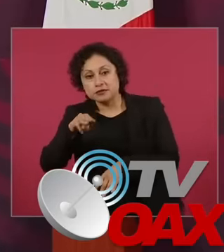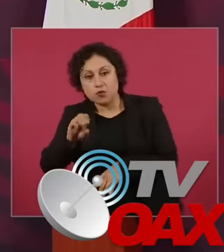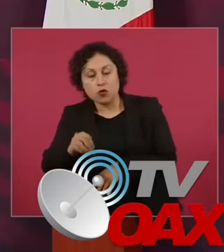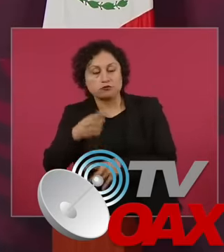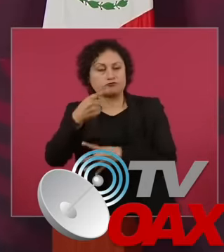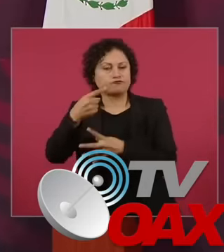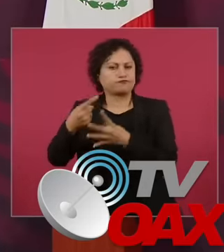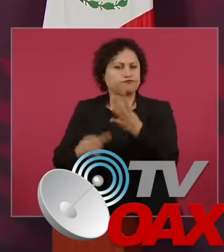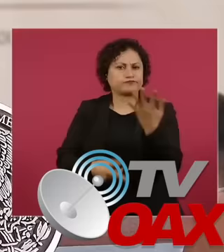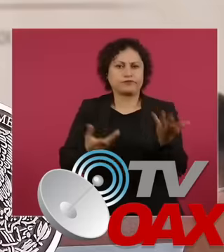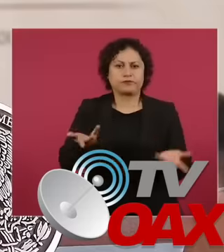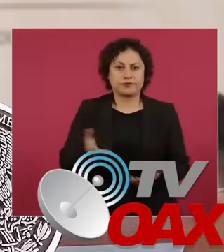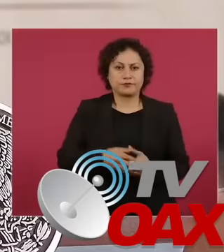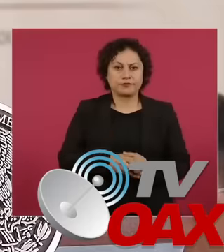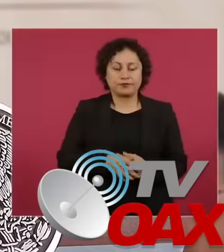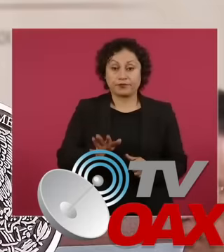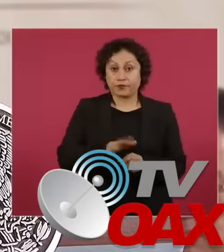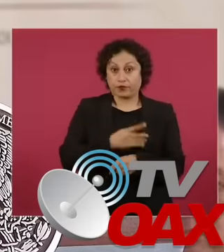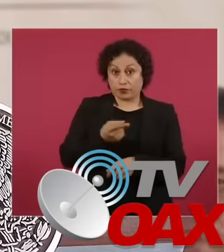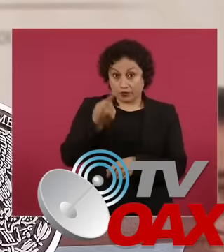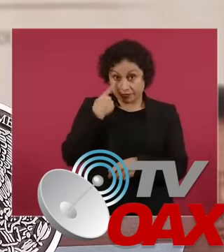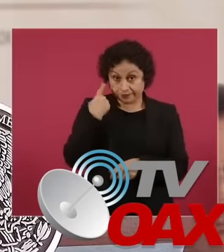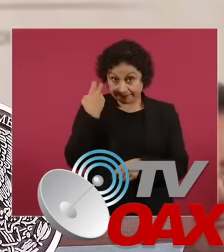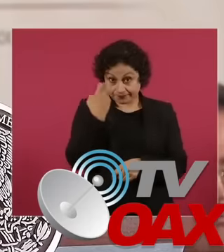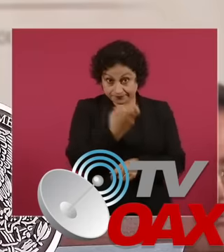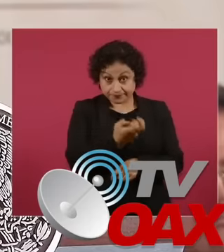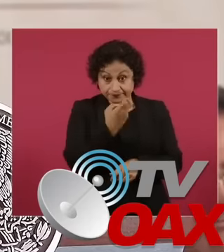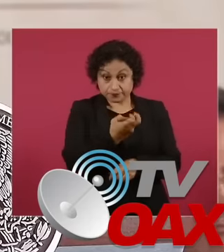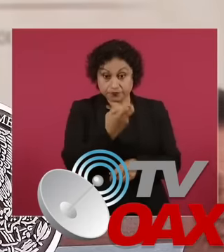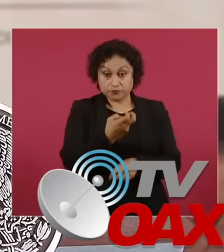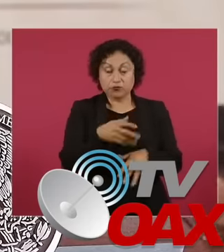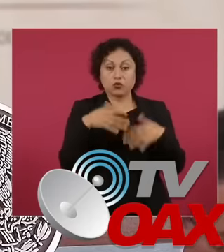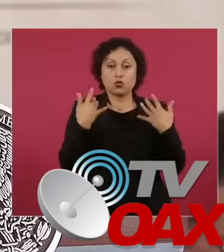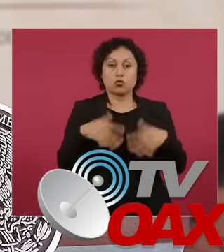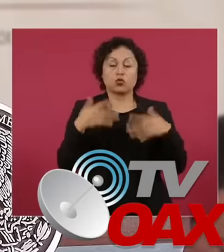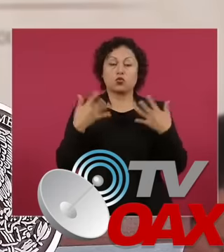porque esto es mucho trabajo.